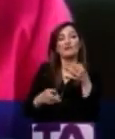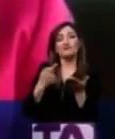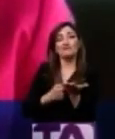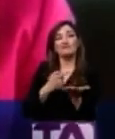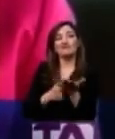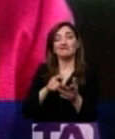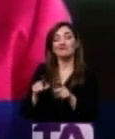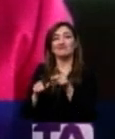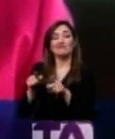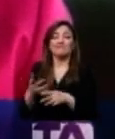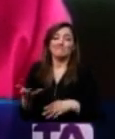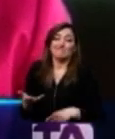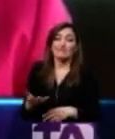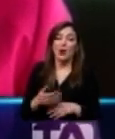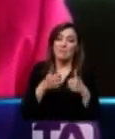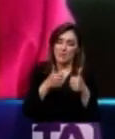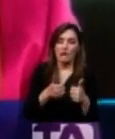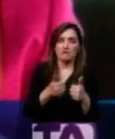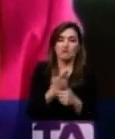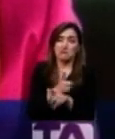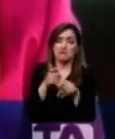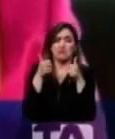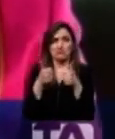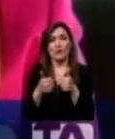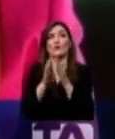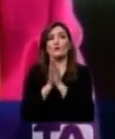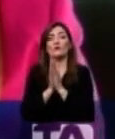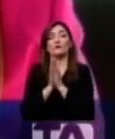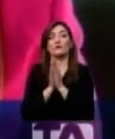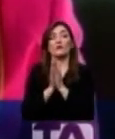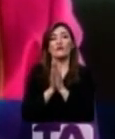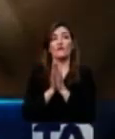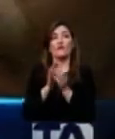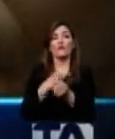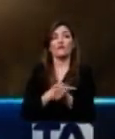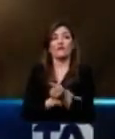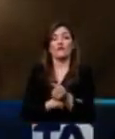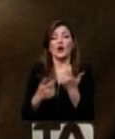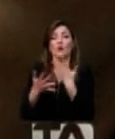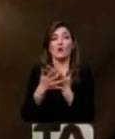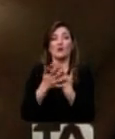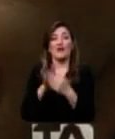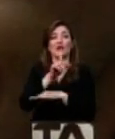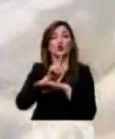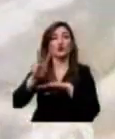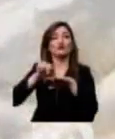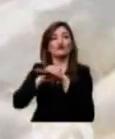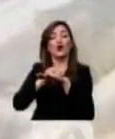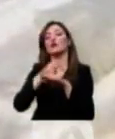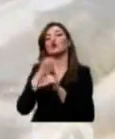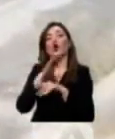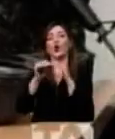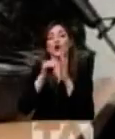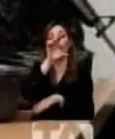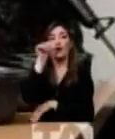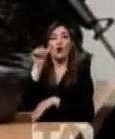que efectivamente no estén mal habrá casos en que se haya pedido de forma exagerada el director nacional de antinarcóticos explica que no